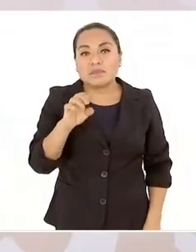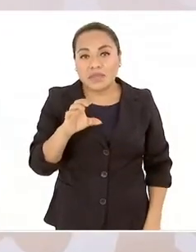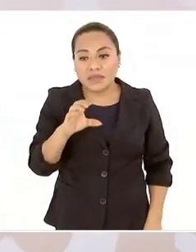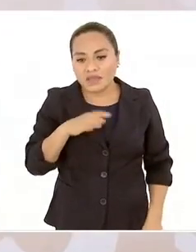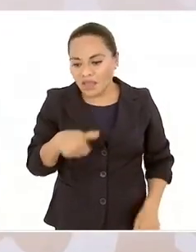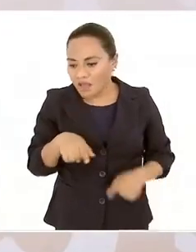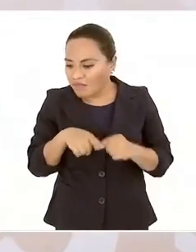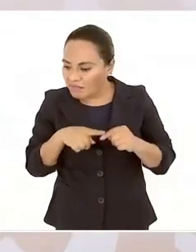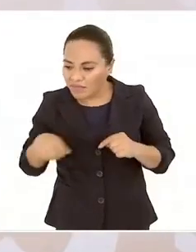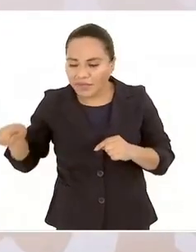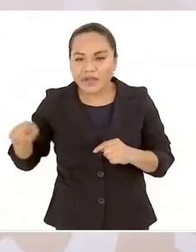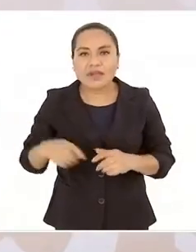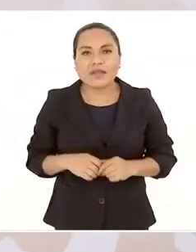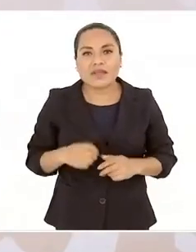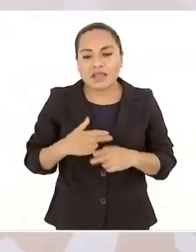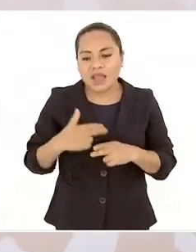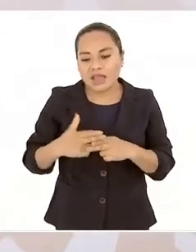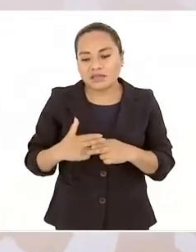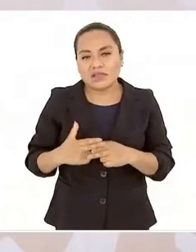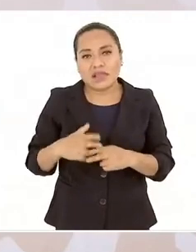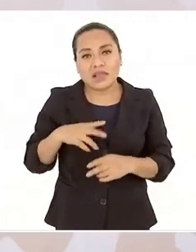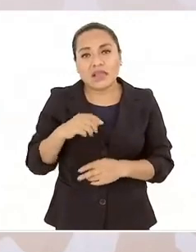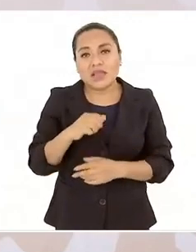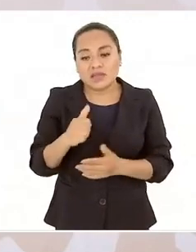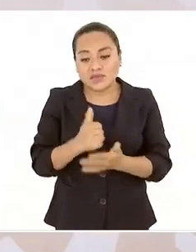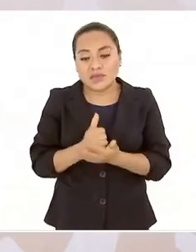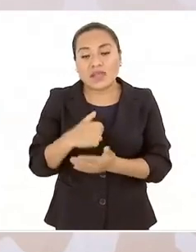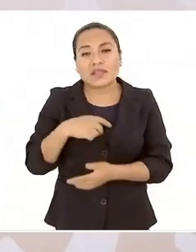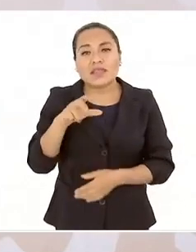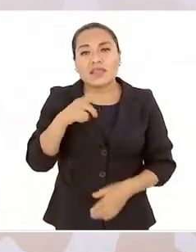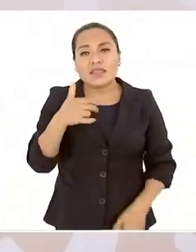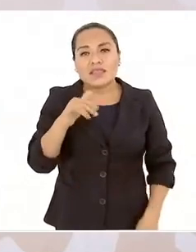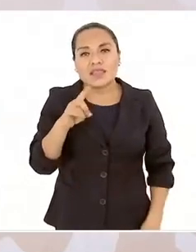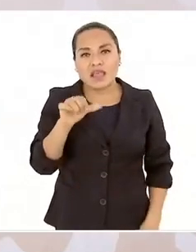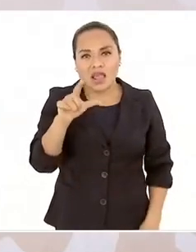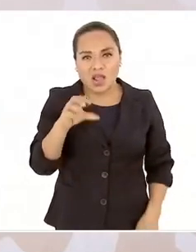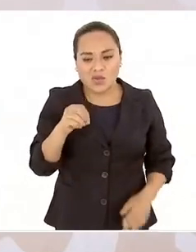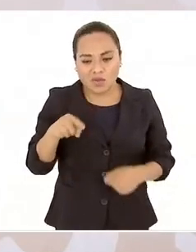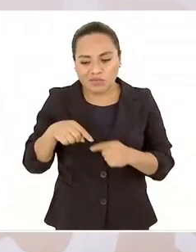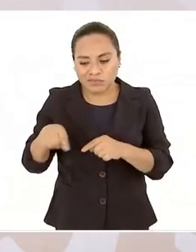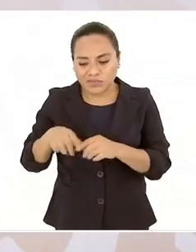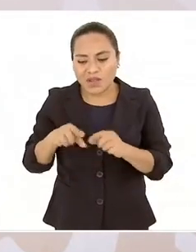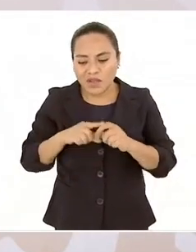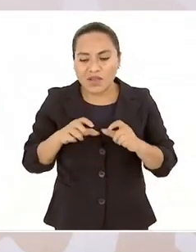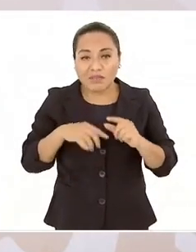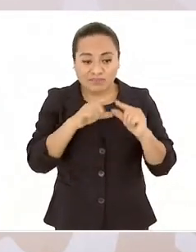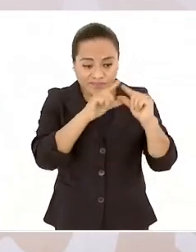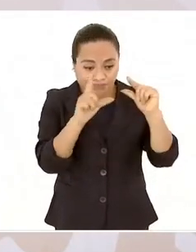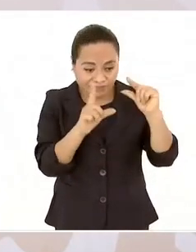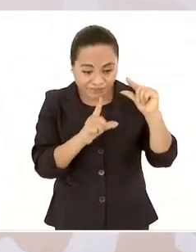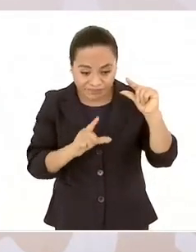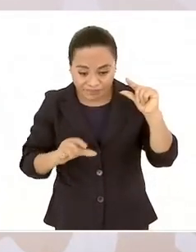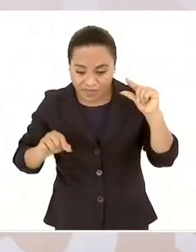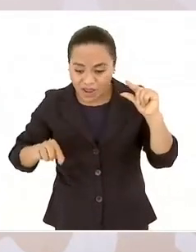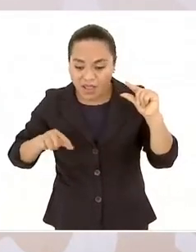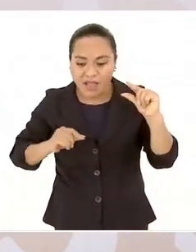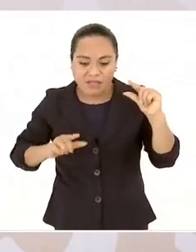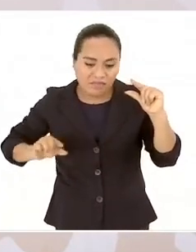hasta Ciudad Hidalgo, hasta la frontera, hasta Tapachula,